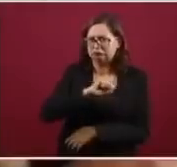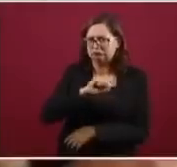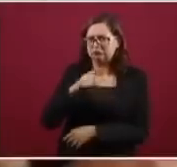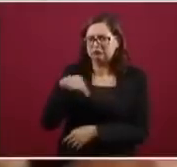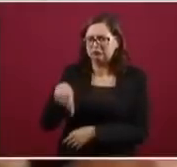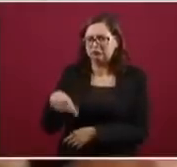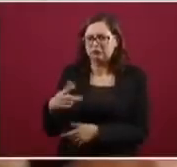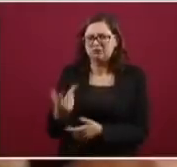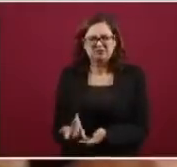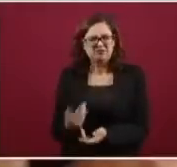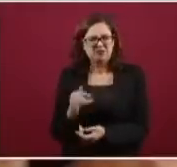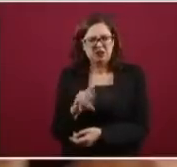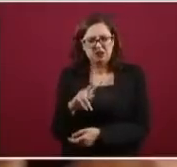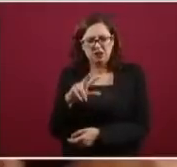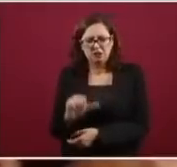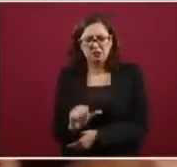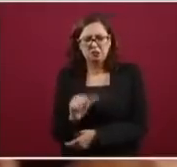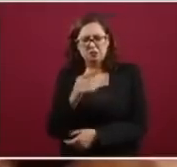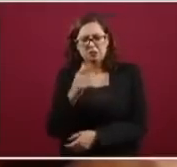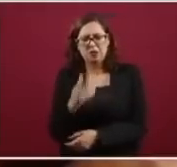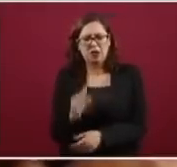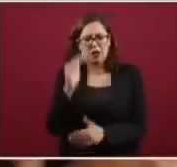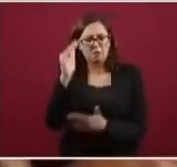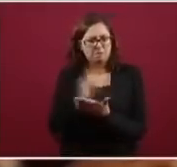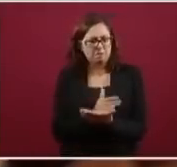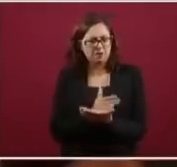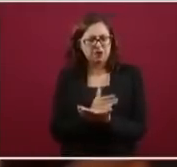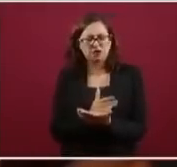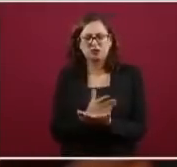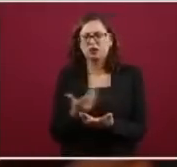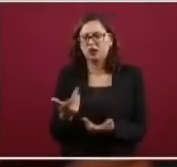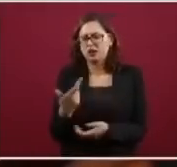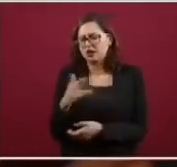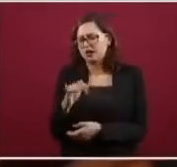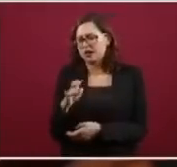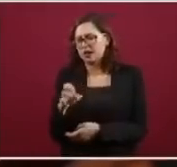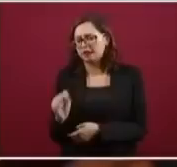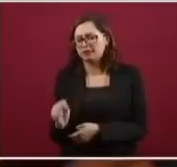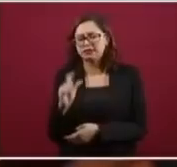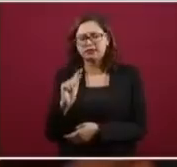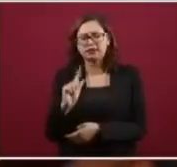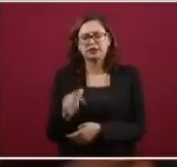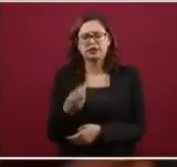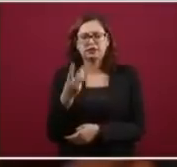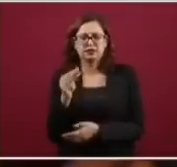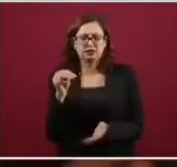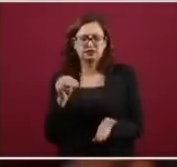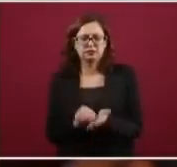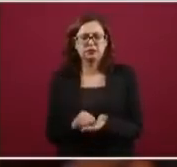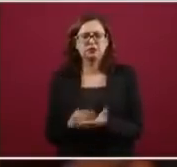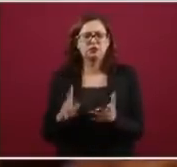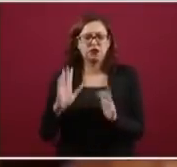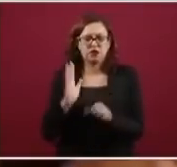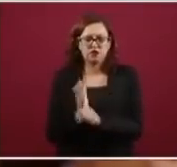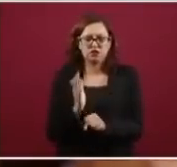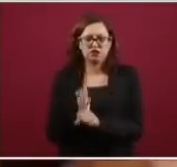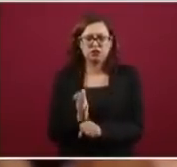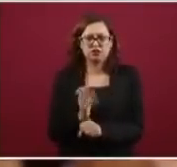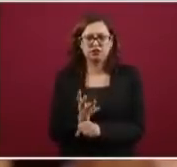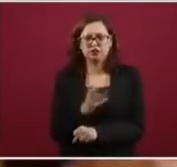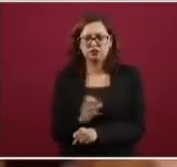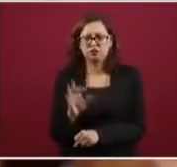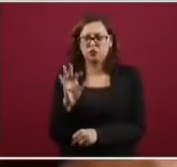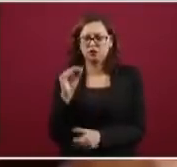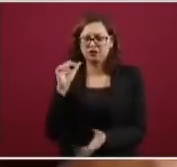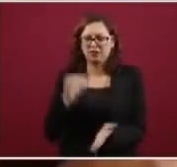del iva en el caso del iev si hay un incremento de 73 mil millones de pesos para quedar en 343 mil millones